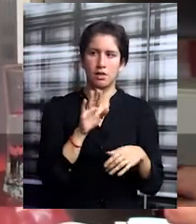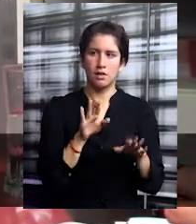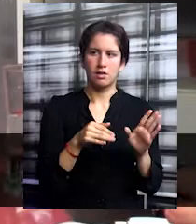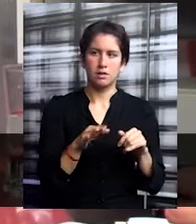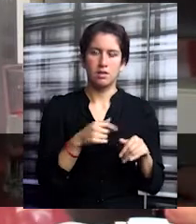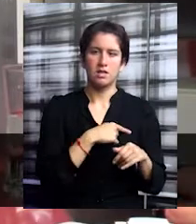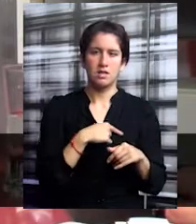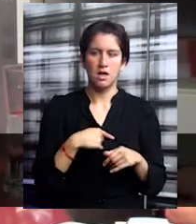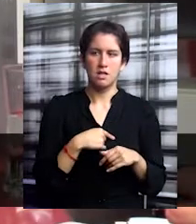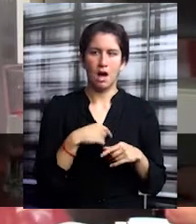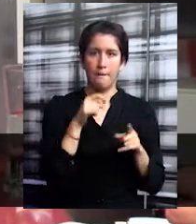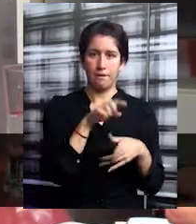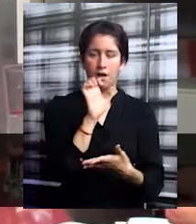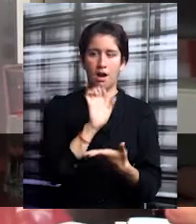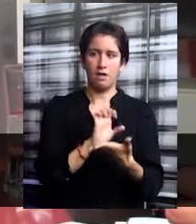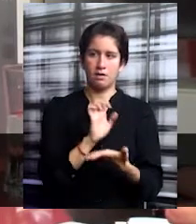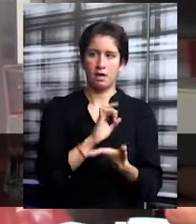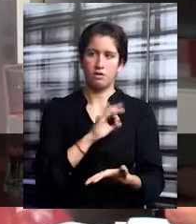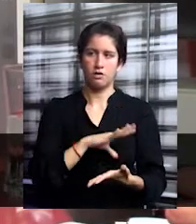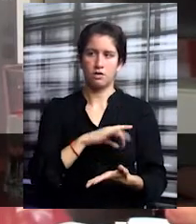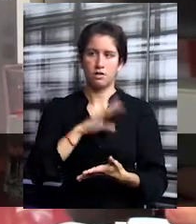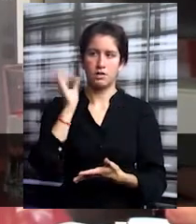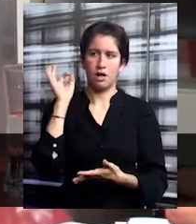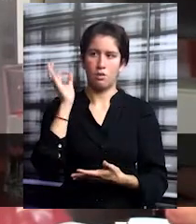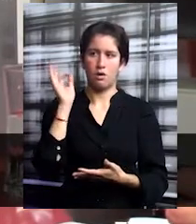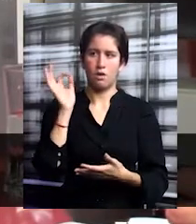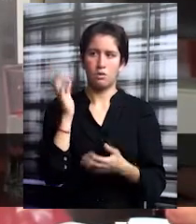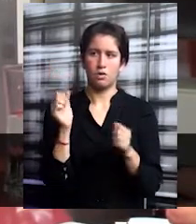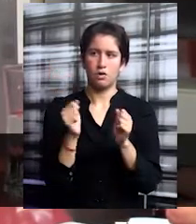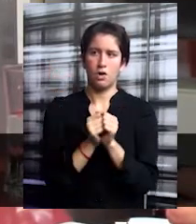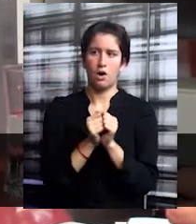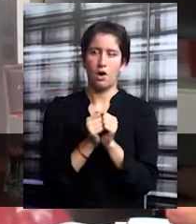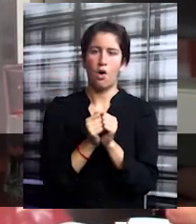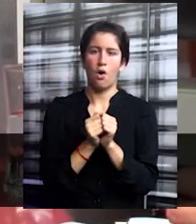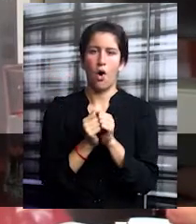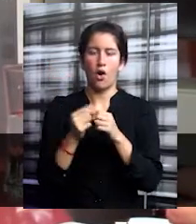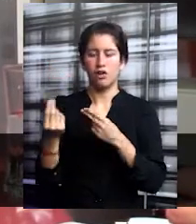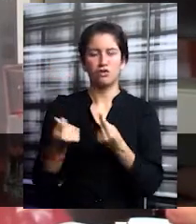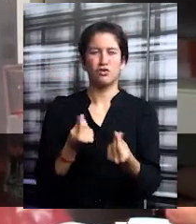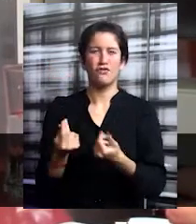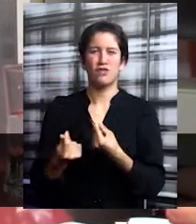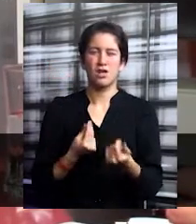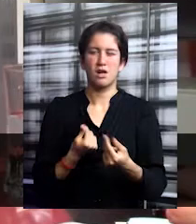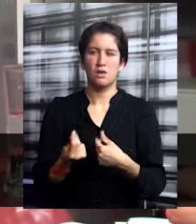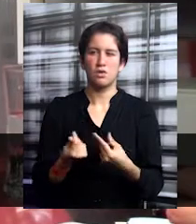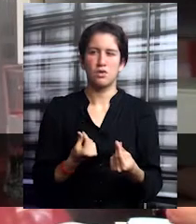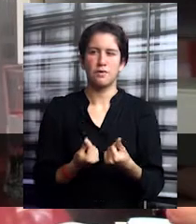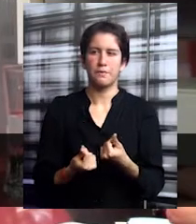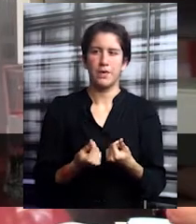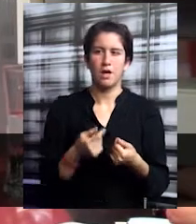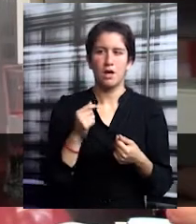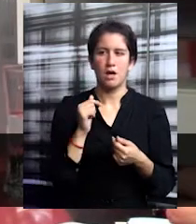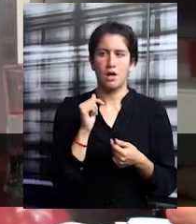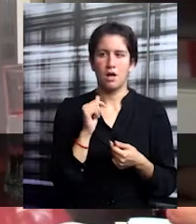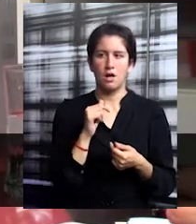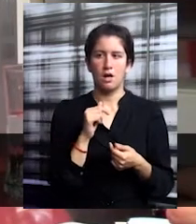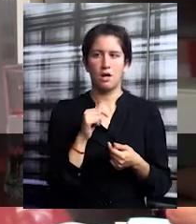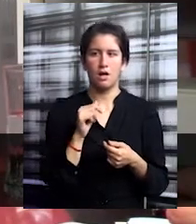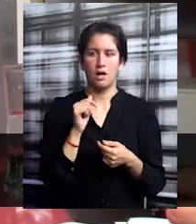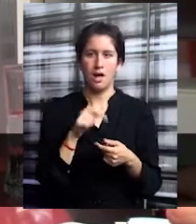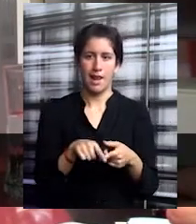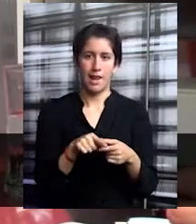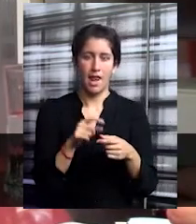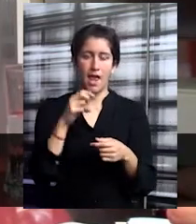se le da tantas prerrogativas al Estado subsidiario. Chile tiene que avanzar y el núcleo de toda la Constitución es el principio